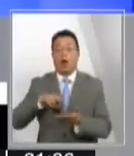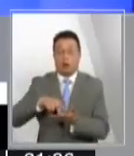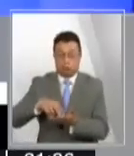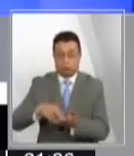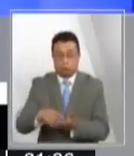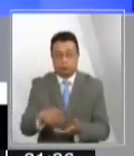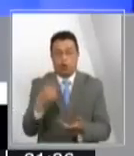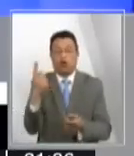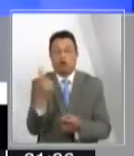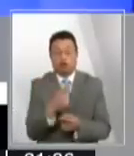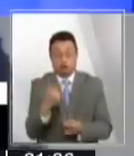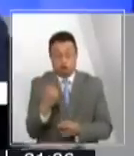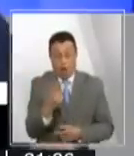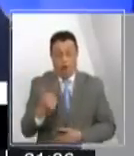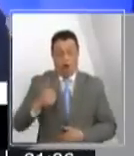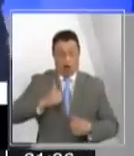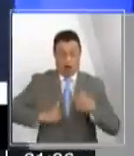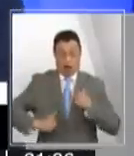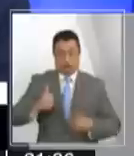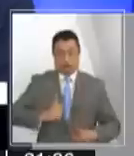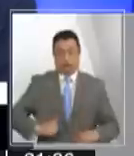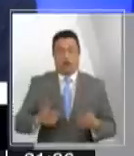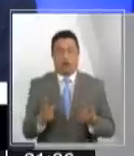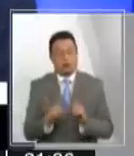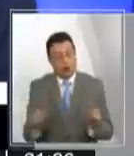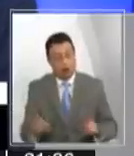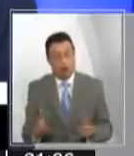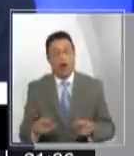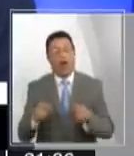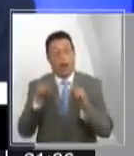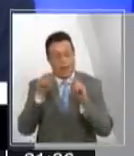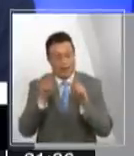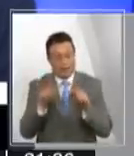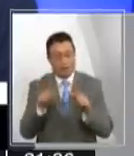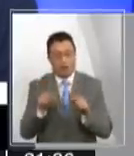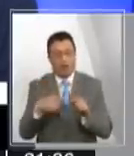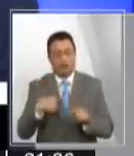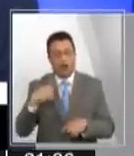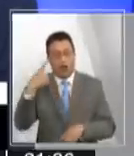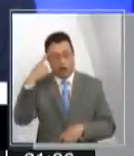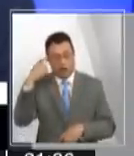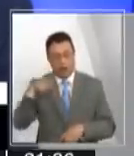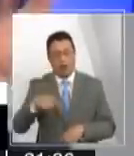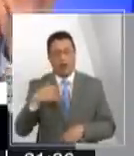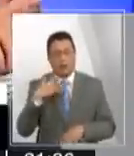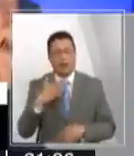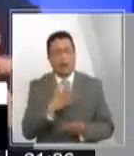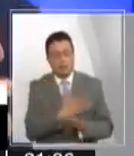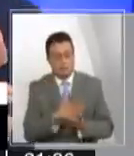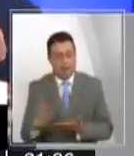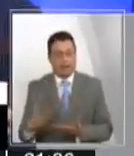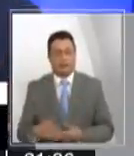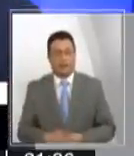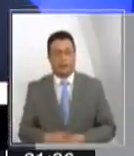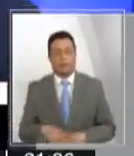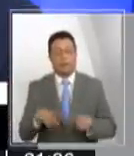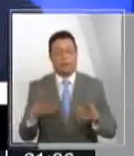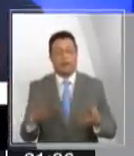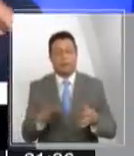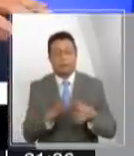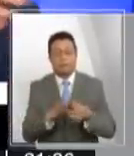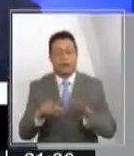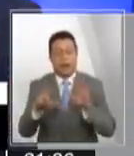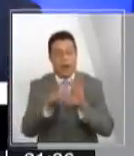cojo. Entonces, o en el pie. Entonces, eso es lo que yo creo que ha ocurrido. Es decir, los hechos de la ley express